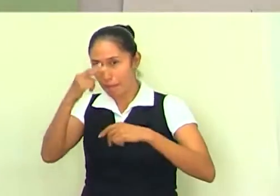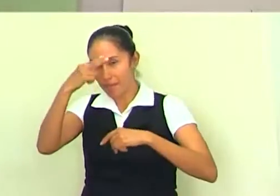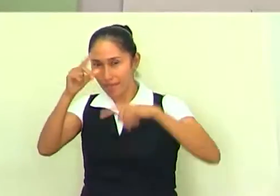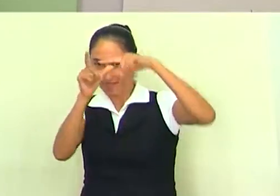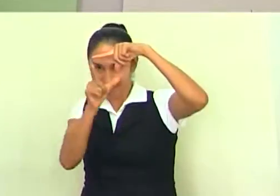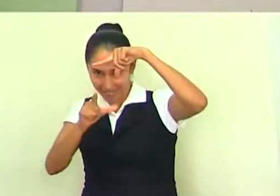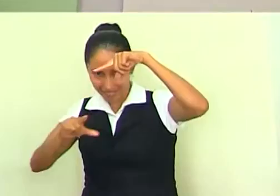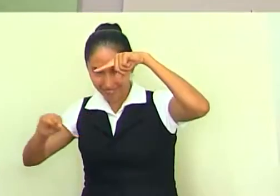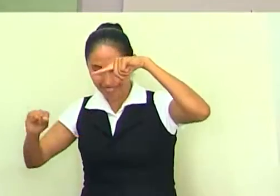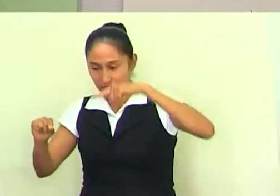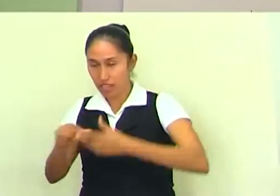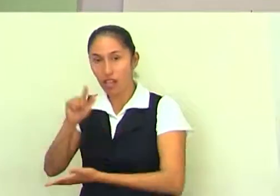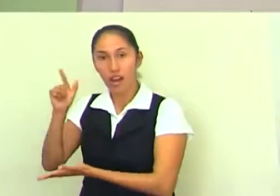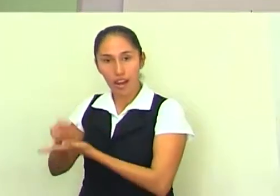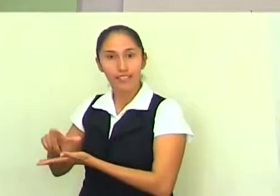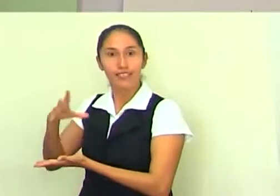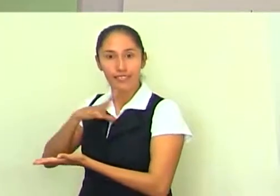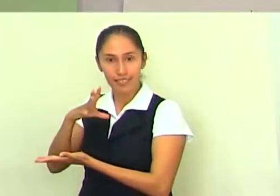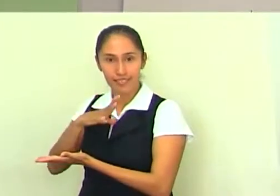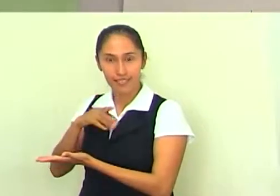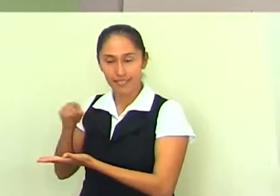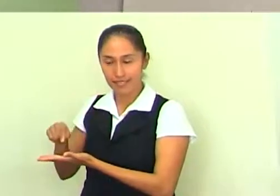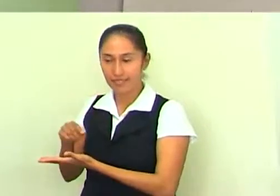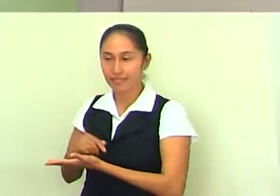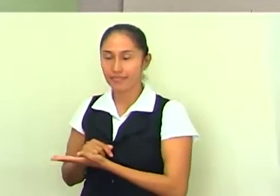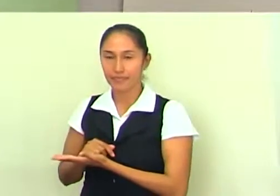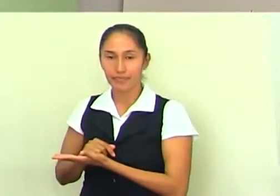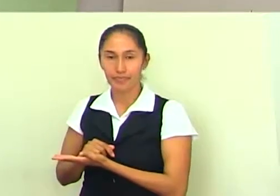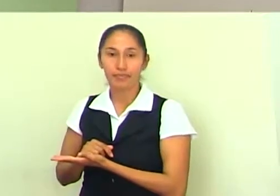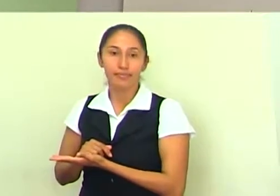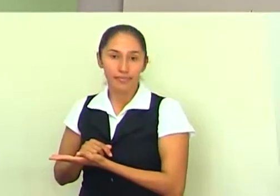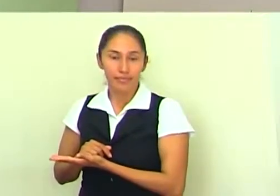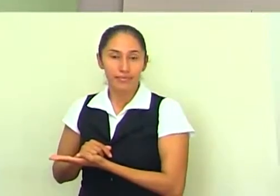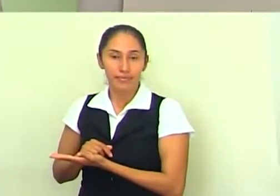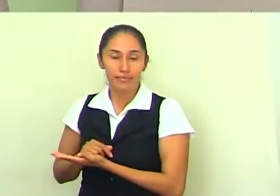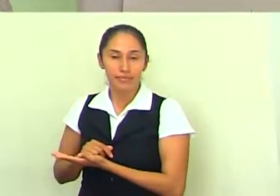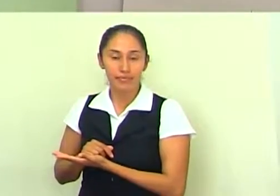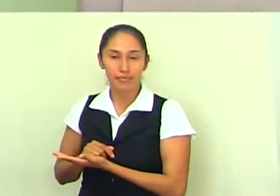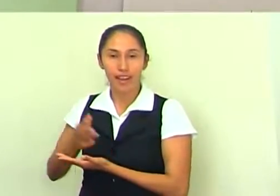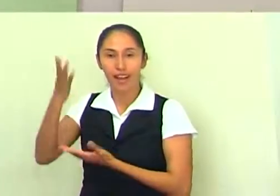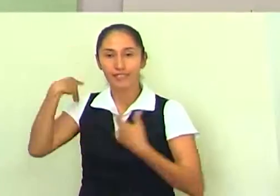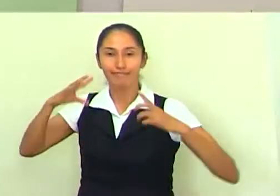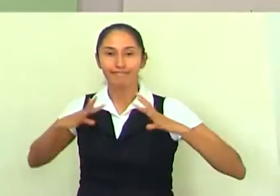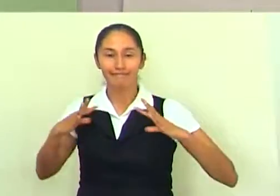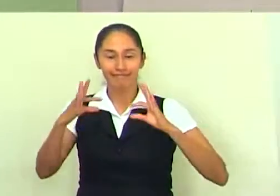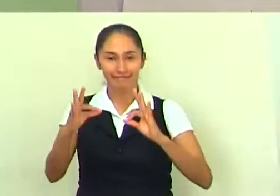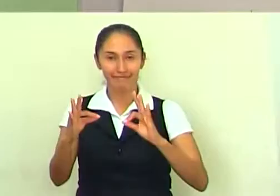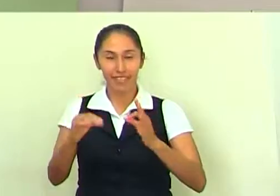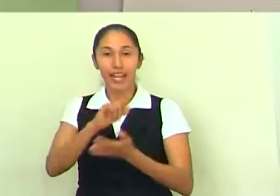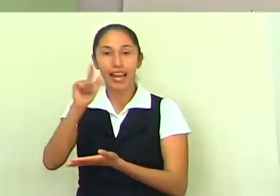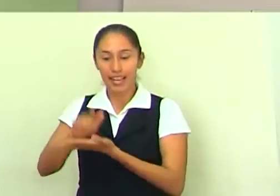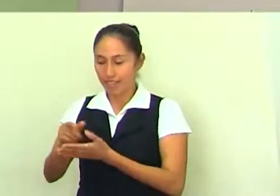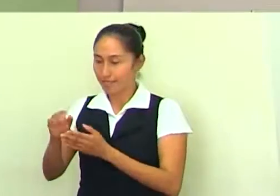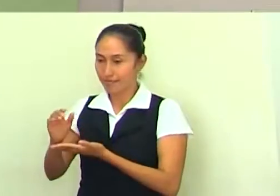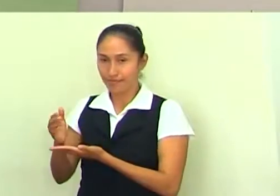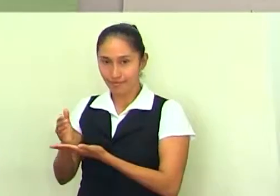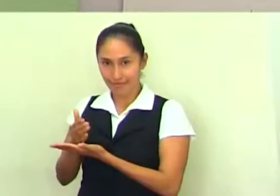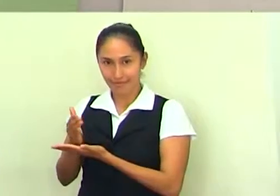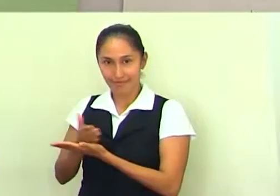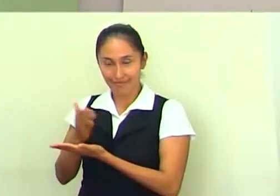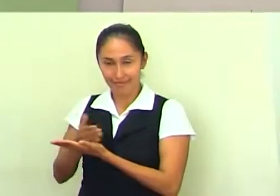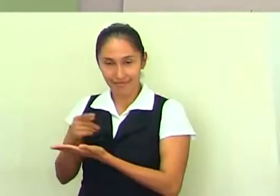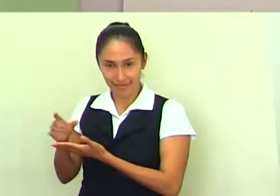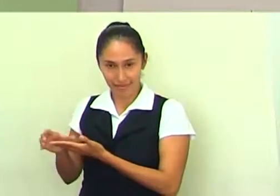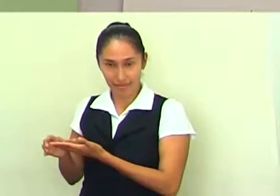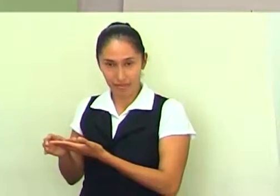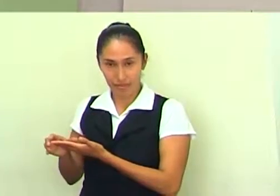ustedes ahora van a poder ubicarlo también en la Constitución, porque seguramente yo les dije Declaración Universal